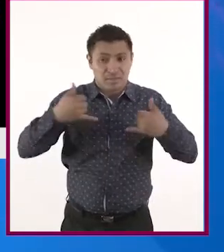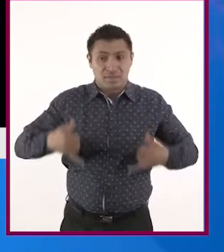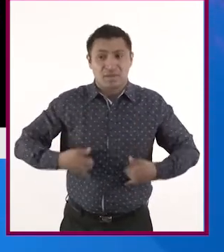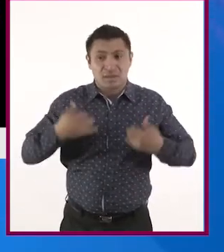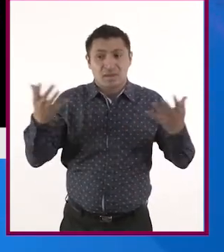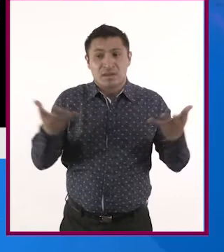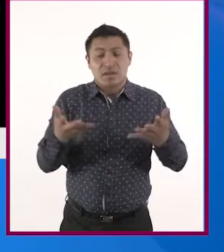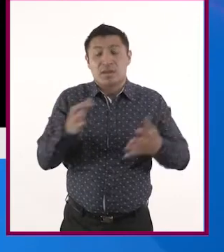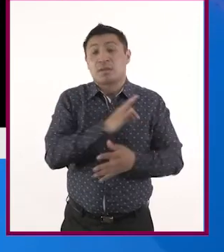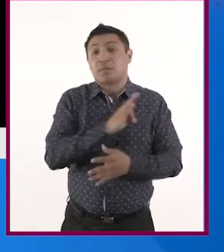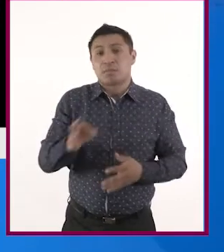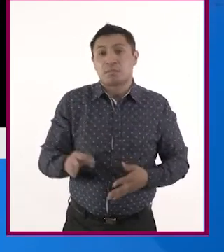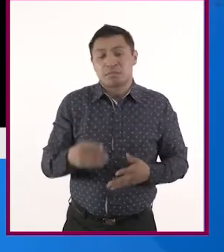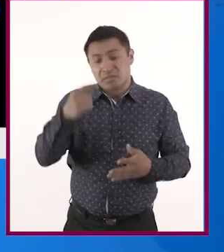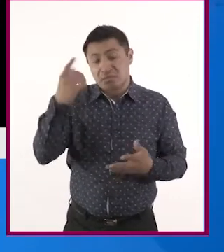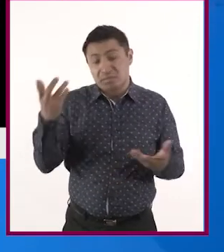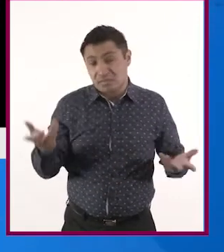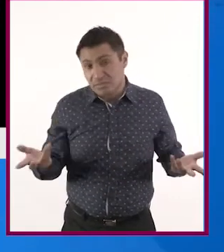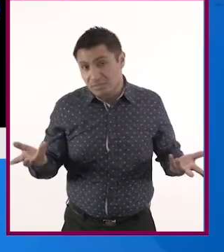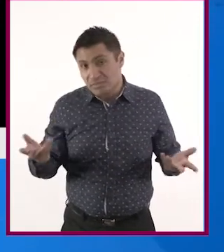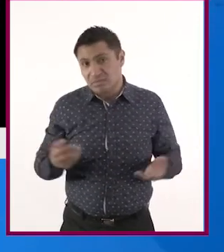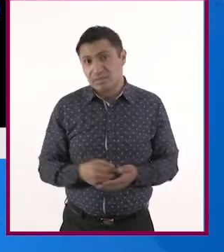para